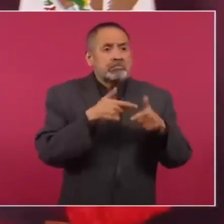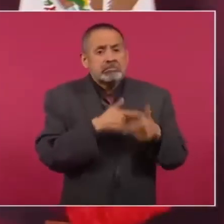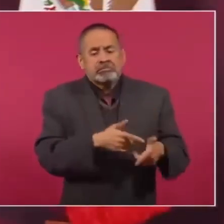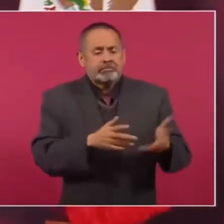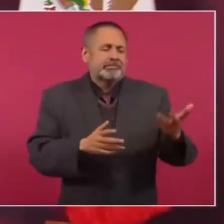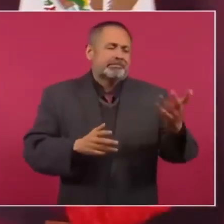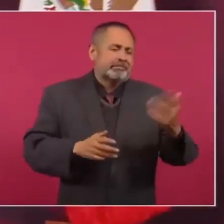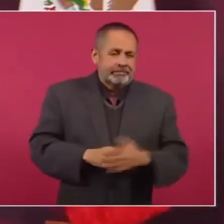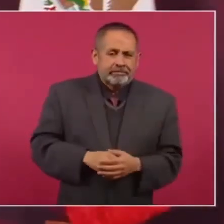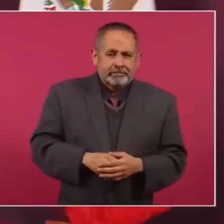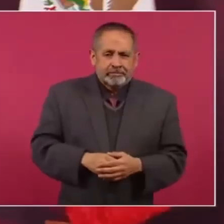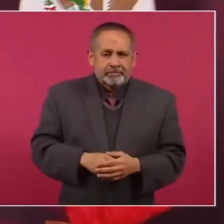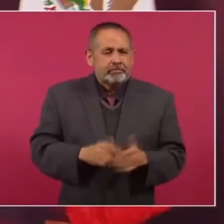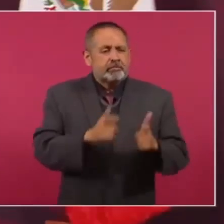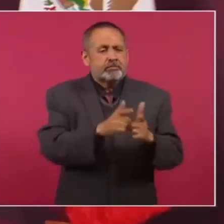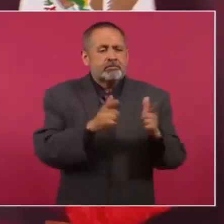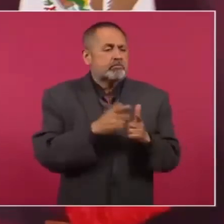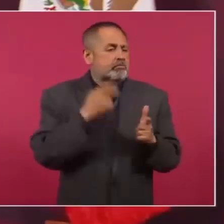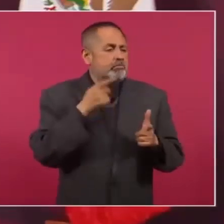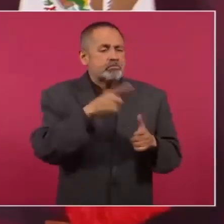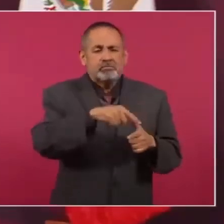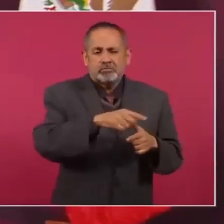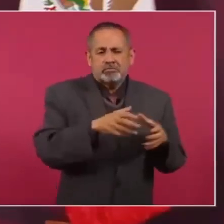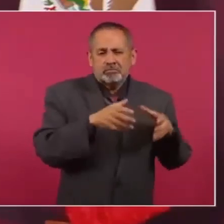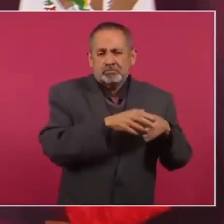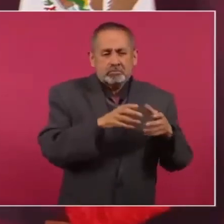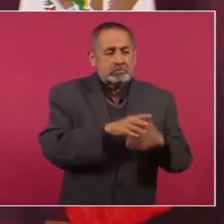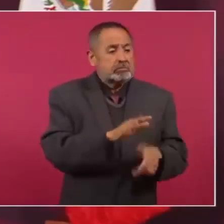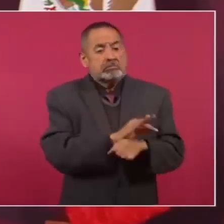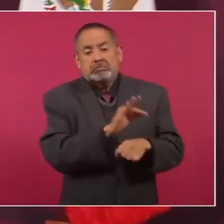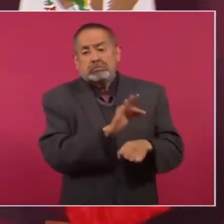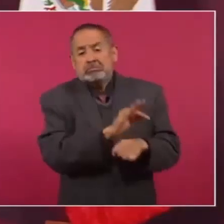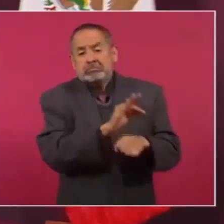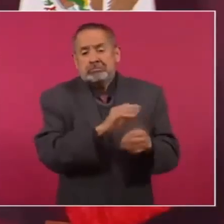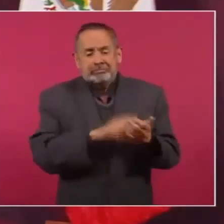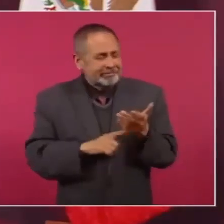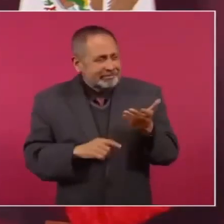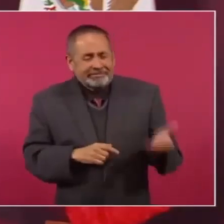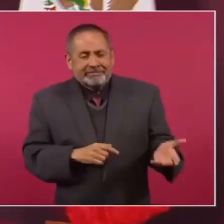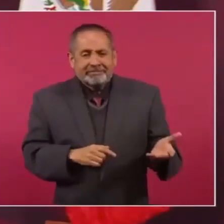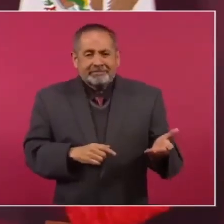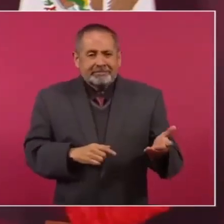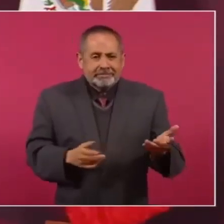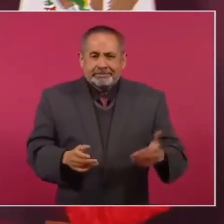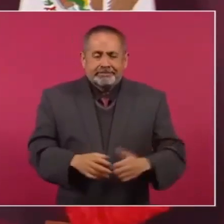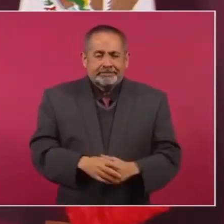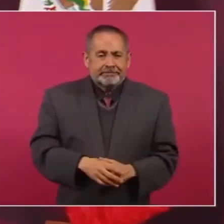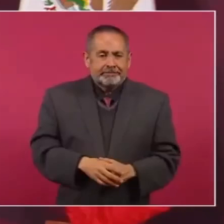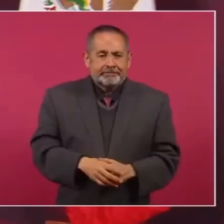los partidos conservadores defendiéndolo,